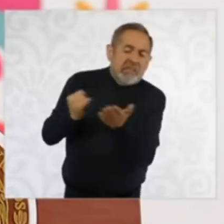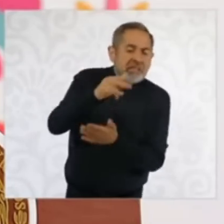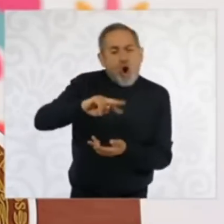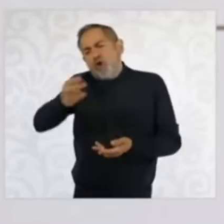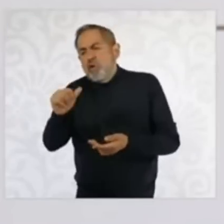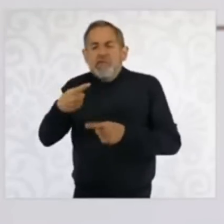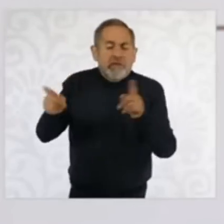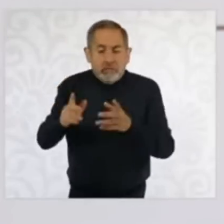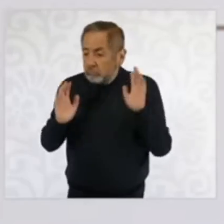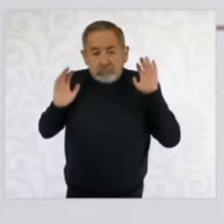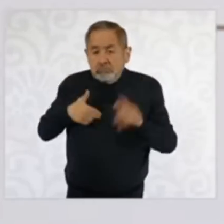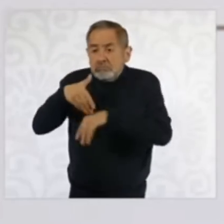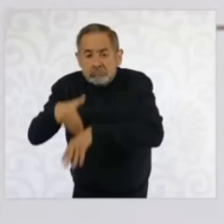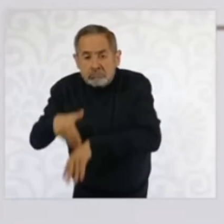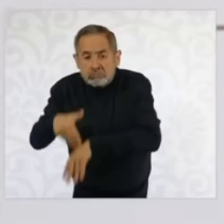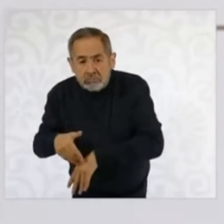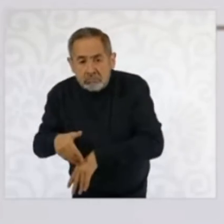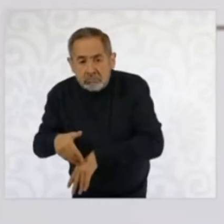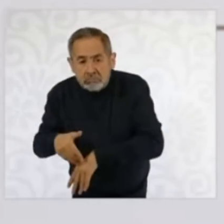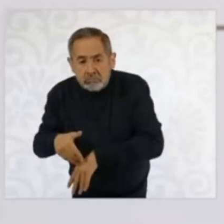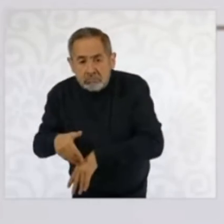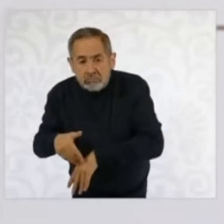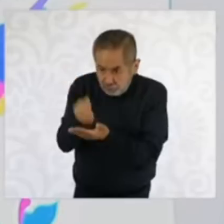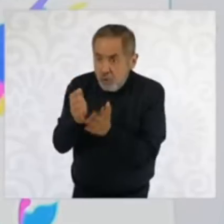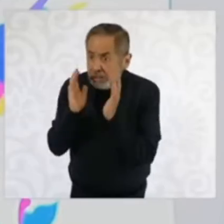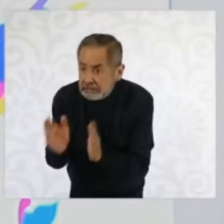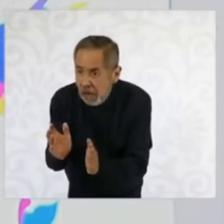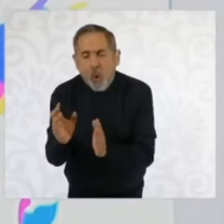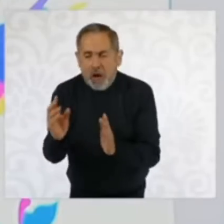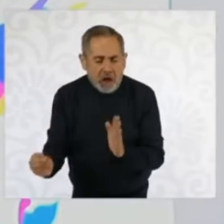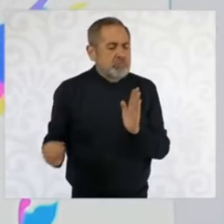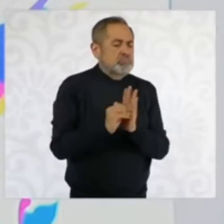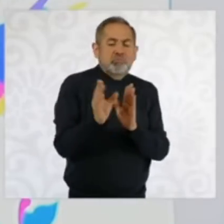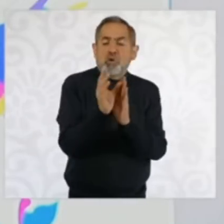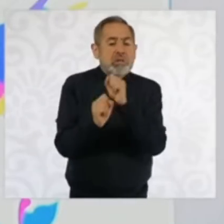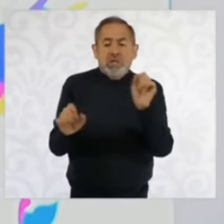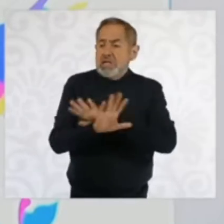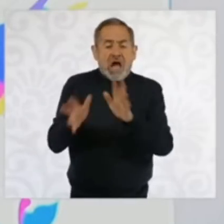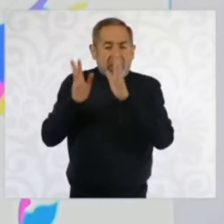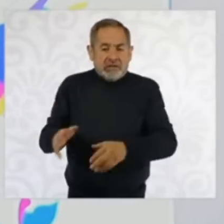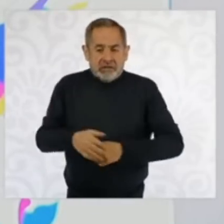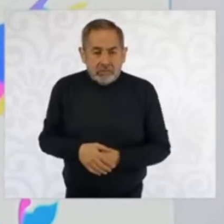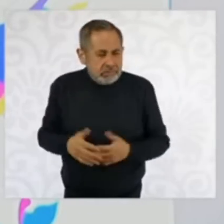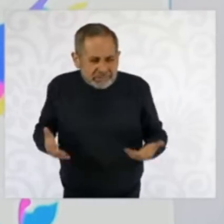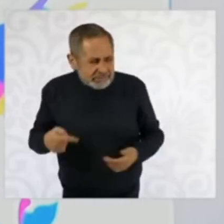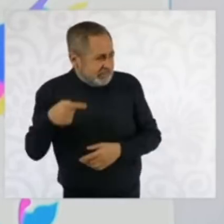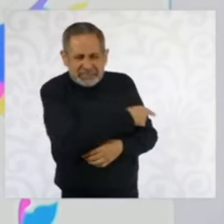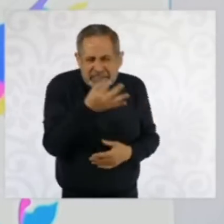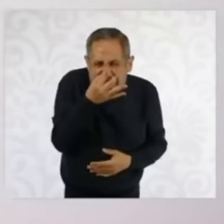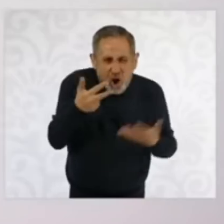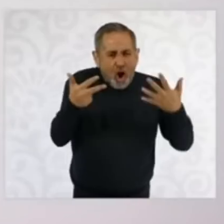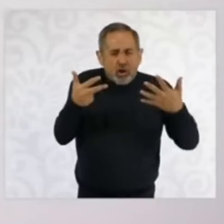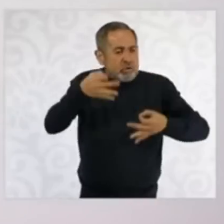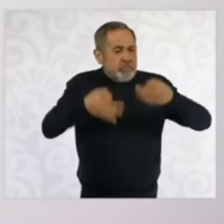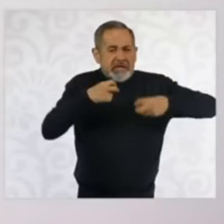Si ya es reforma constitucional, ya es parte de la Constitución. Y ahora es estos 8 ministros